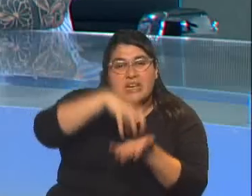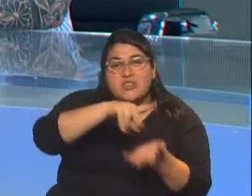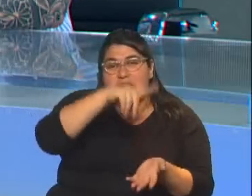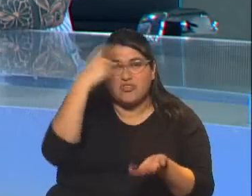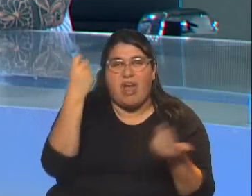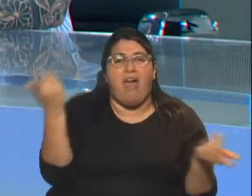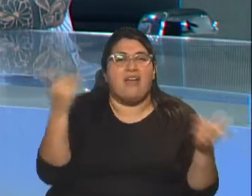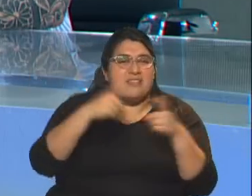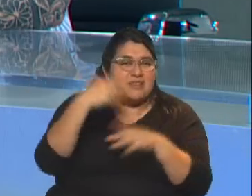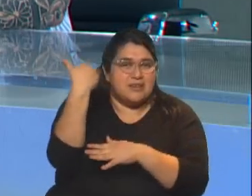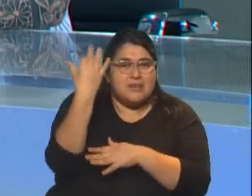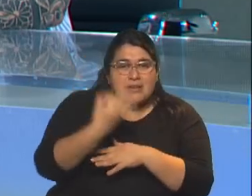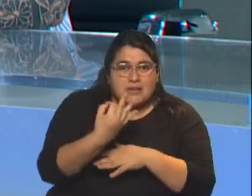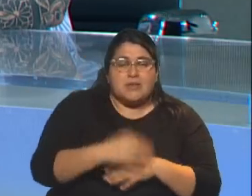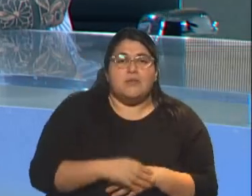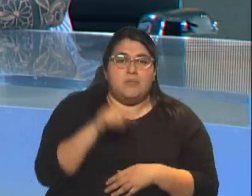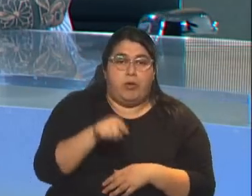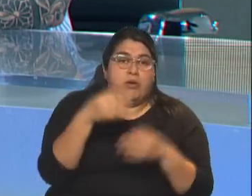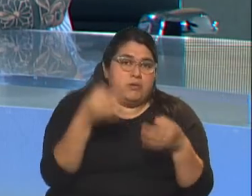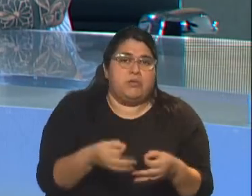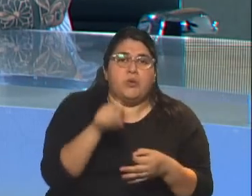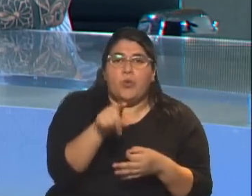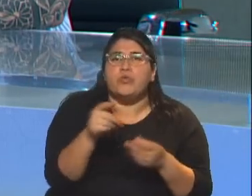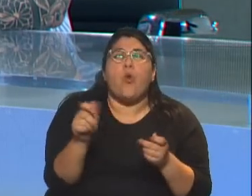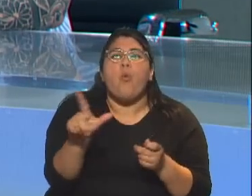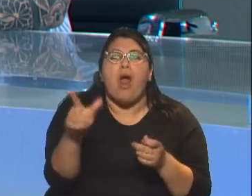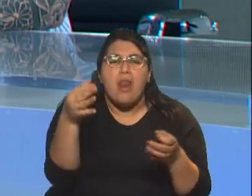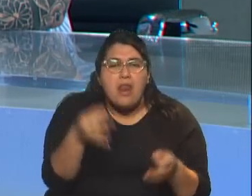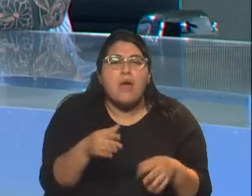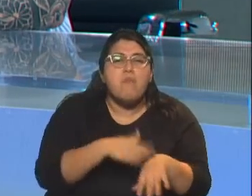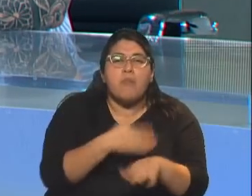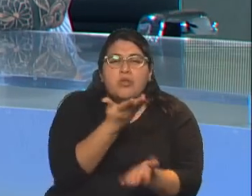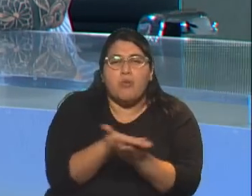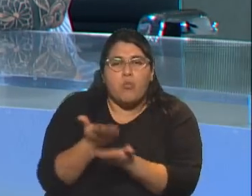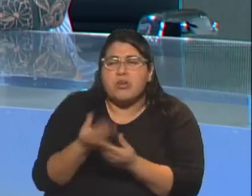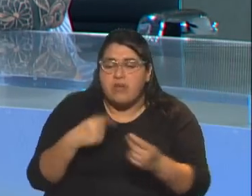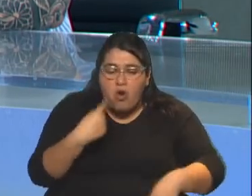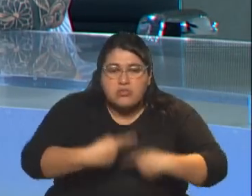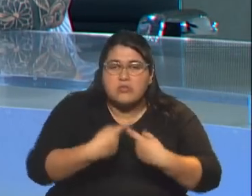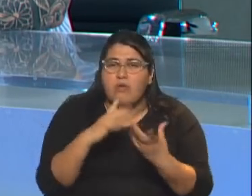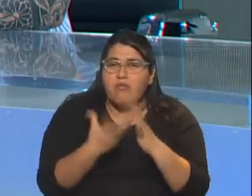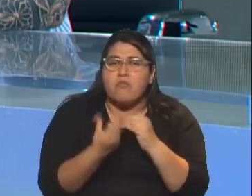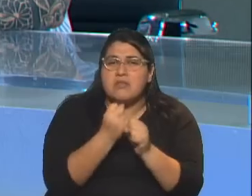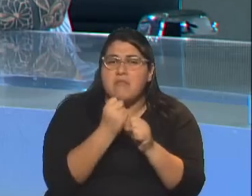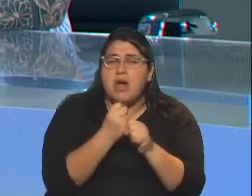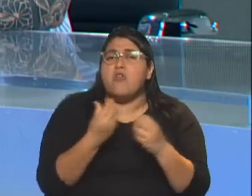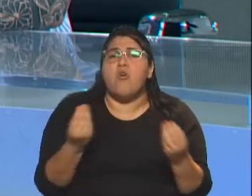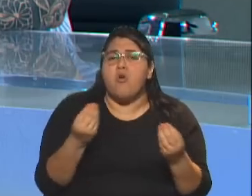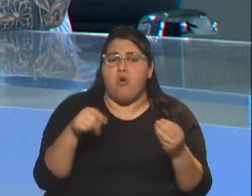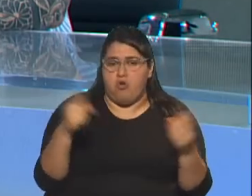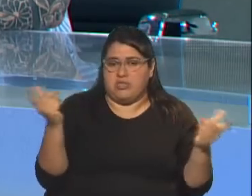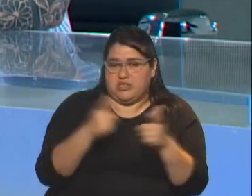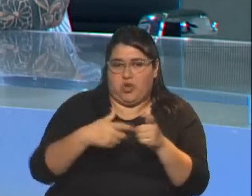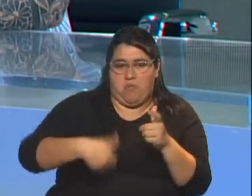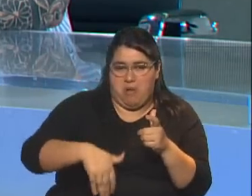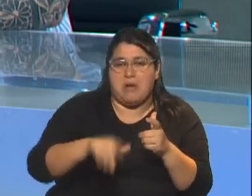se estima justamente cuáles será la hoja de ruta a seguir de qué manera se va a estar concretando esta sesión que tenemos